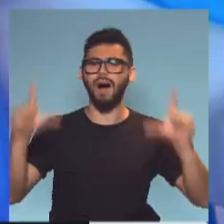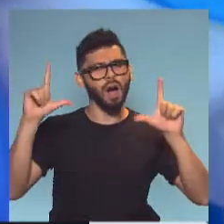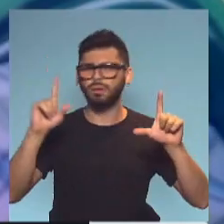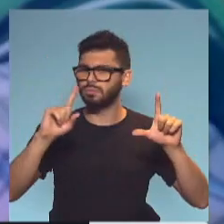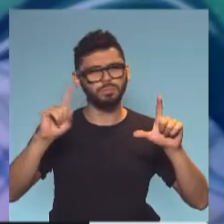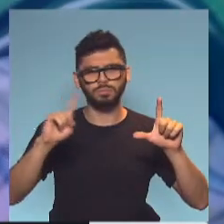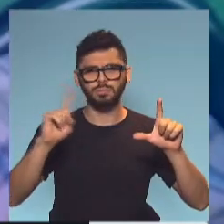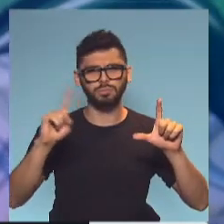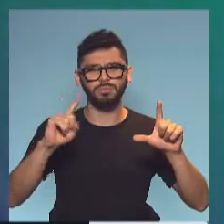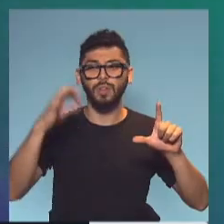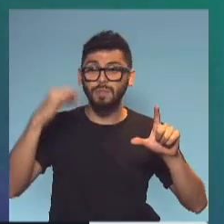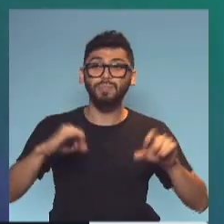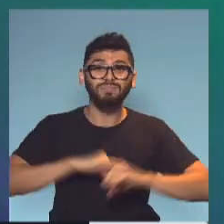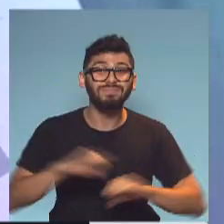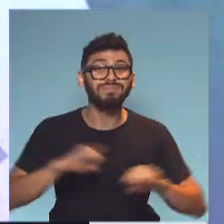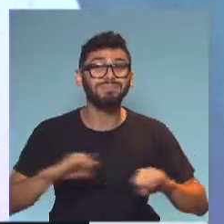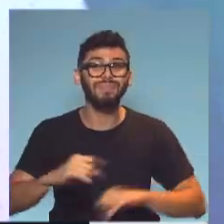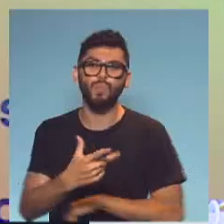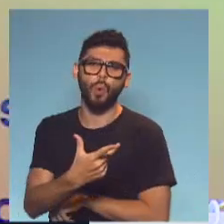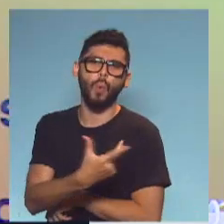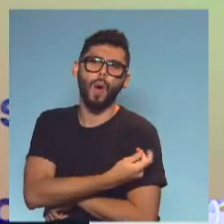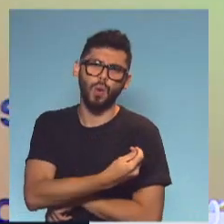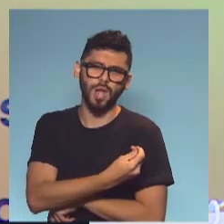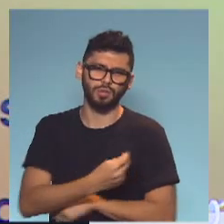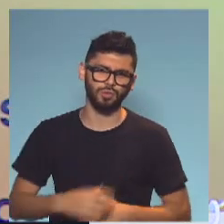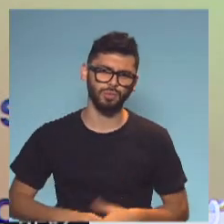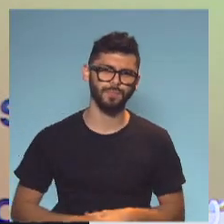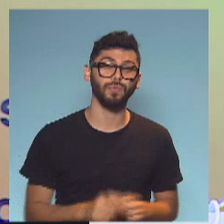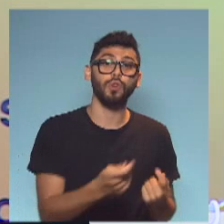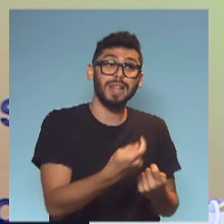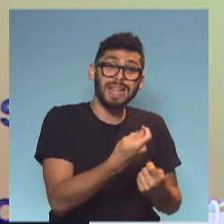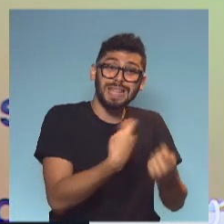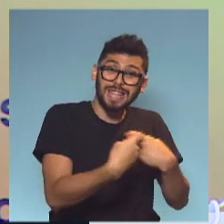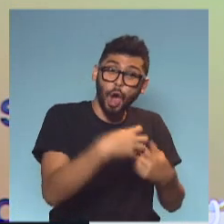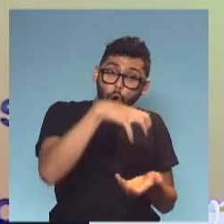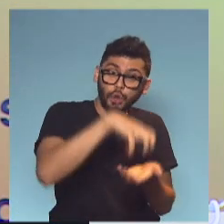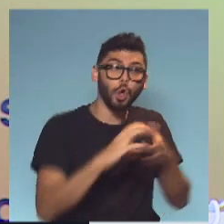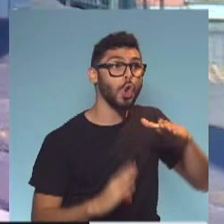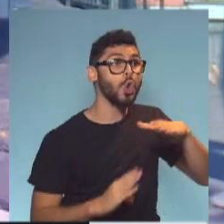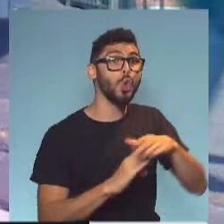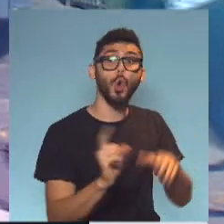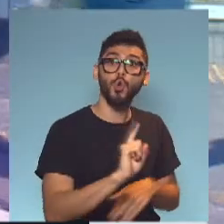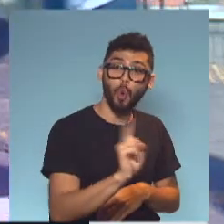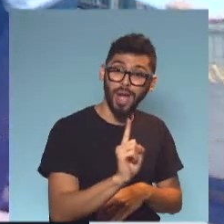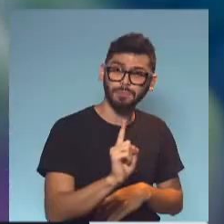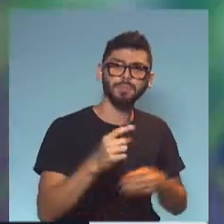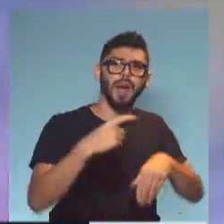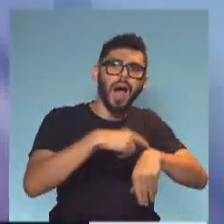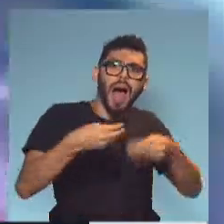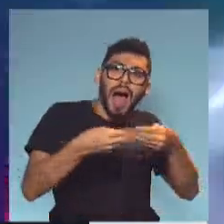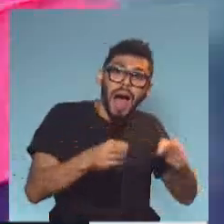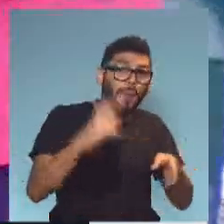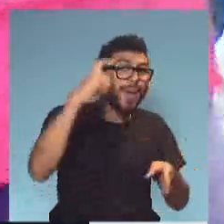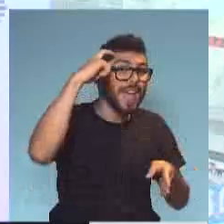en campaña de vacunación. Los comercios que no son esenciales van a abrir a partir de las